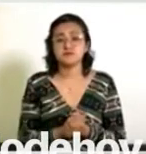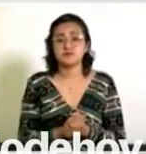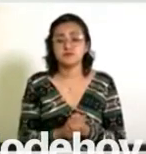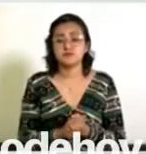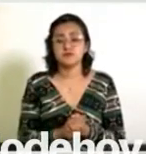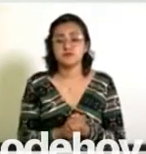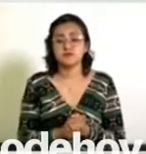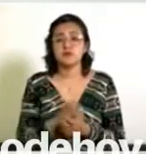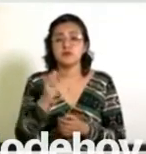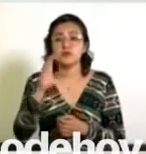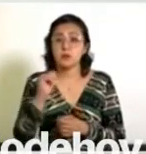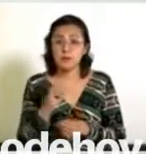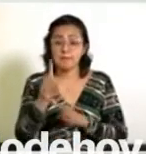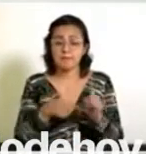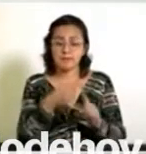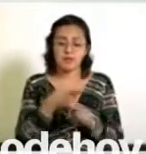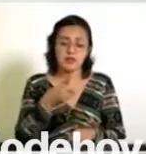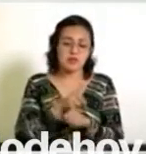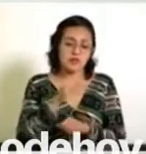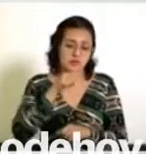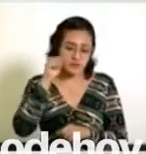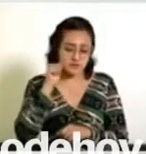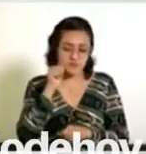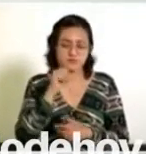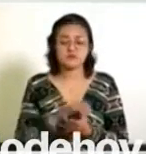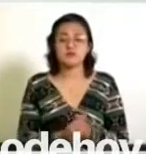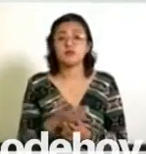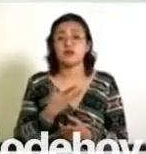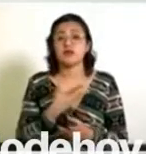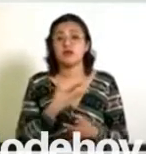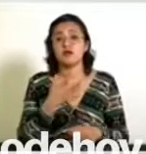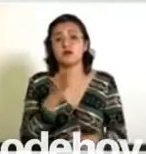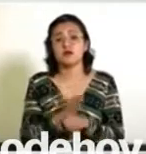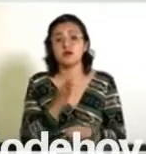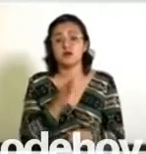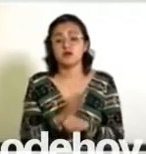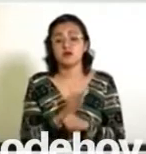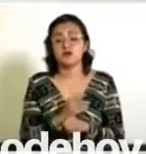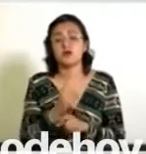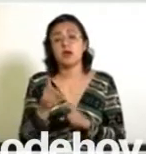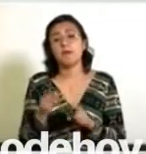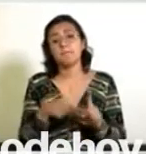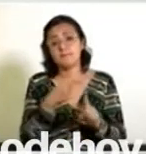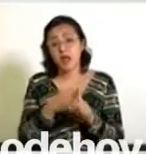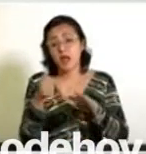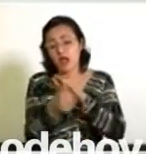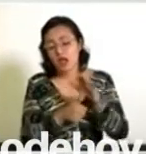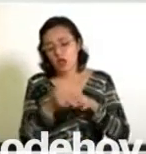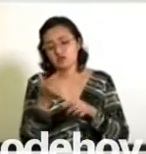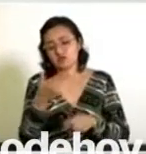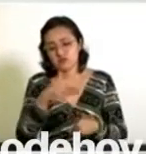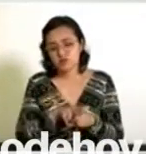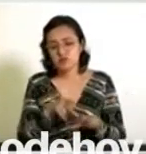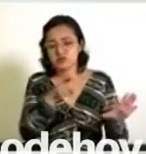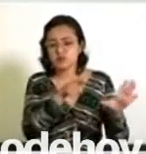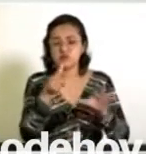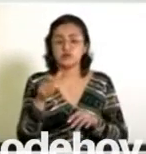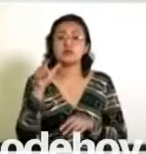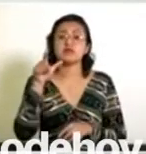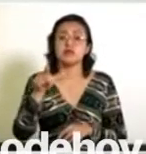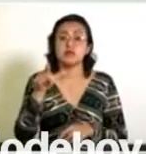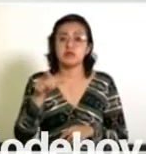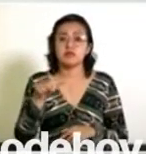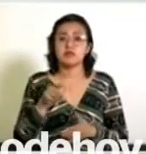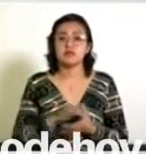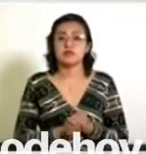35.966 casos más en comparación al día de ayer. Tenemos casos positivos incluyendo ambulatorios y hospitalizados